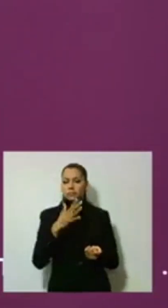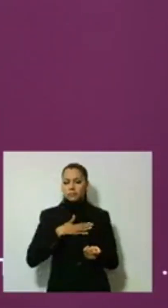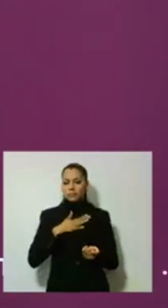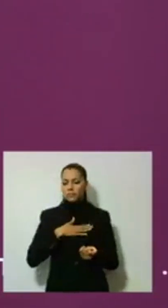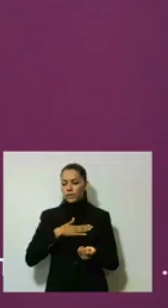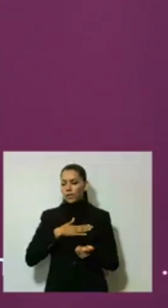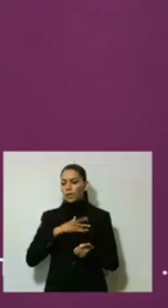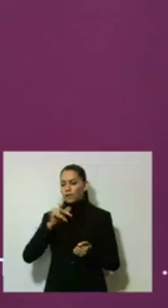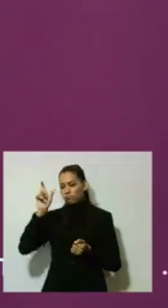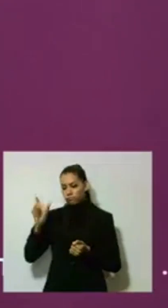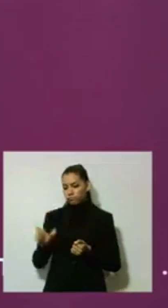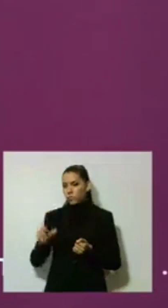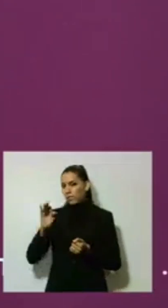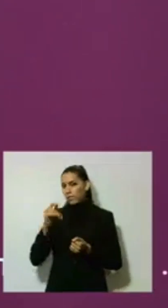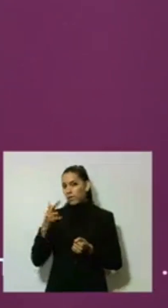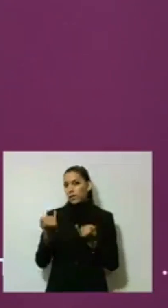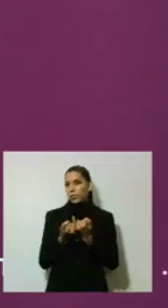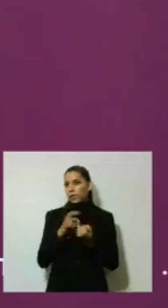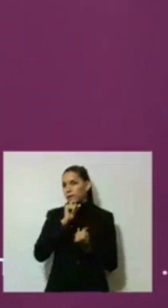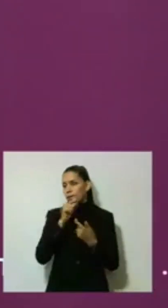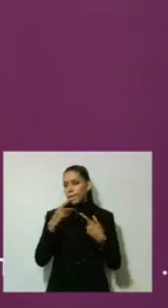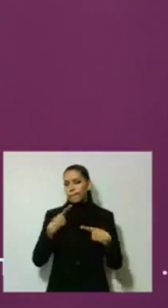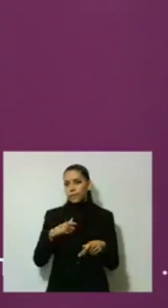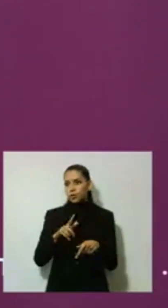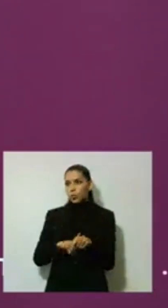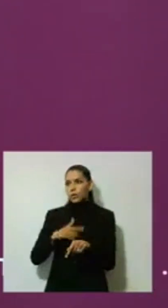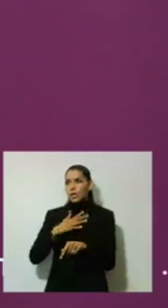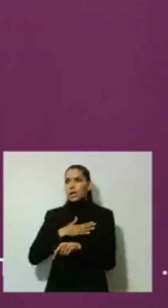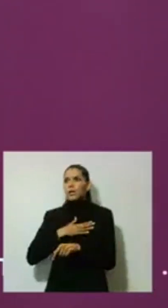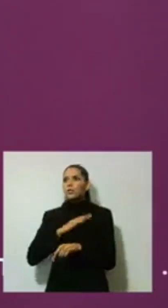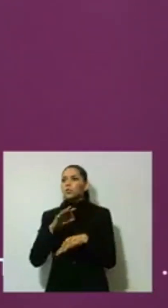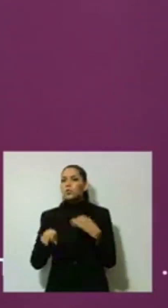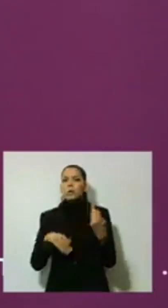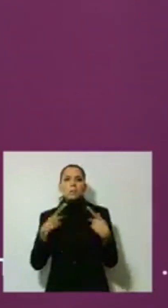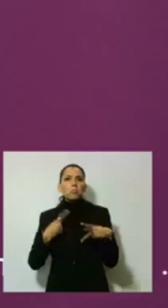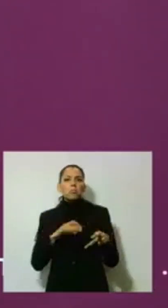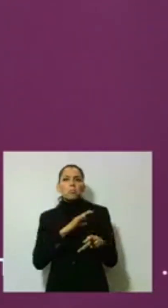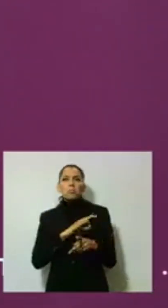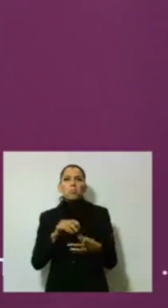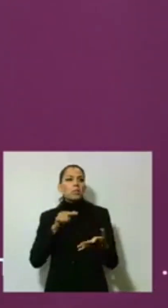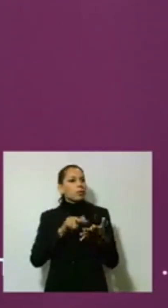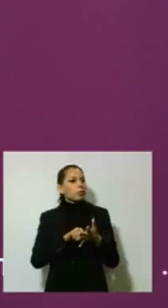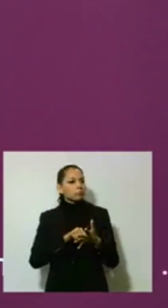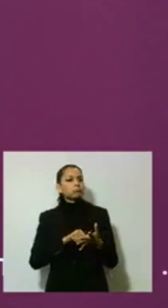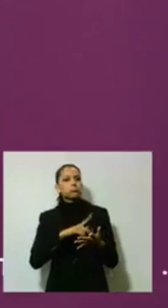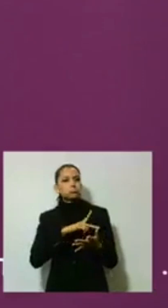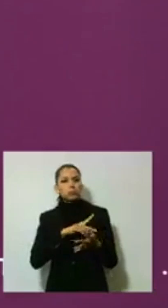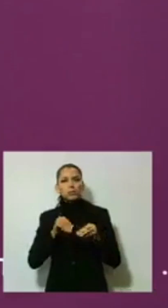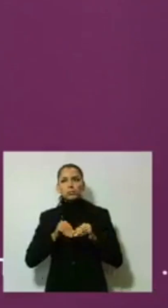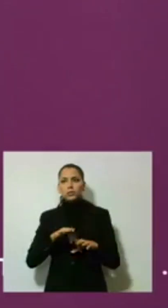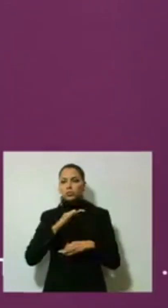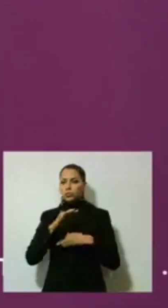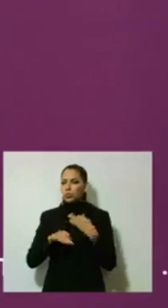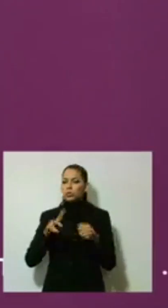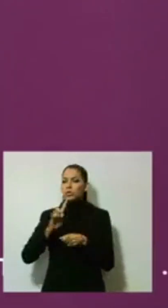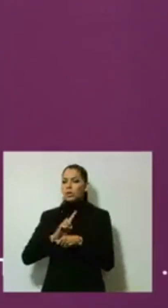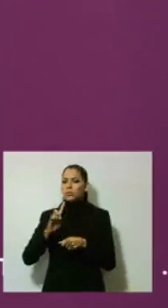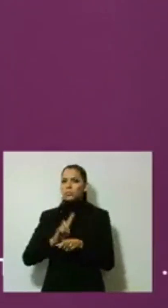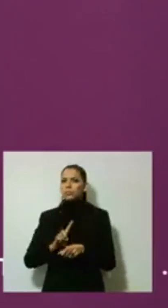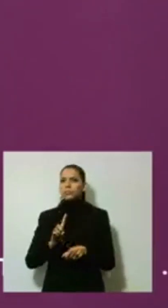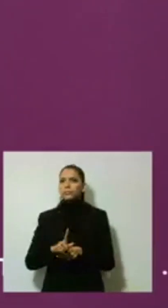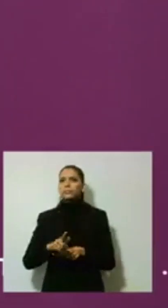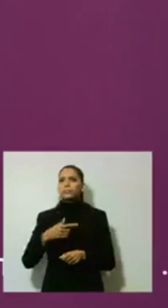de fiscal y además tengo las cuentas personales, de todo mundo puede accesar a ellas y debo compartirles que todos los días estoy